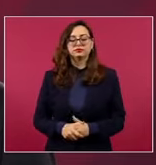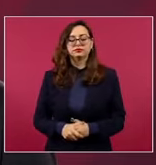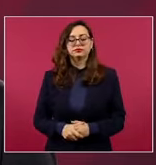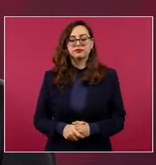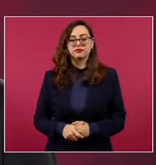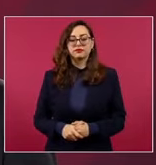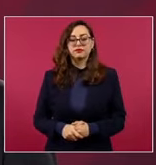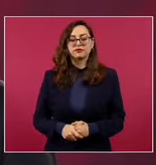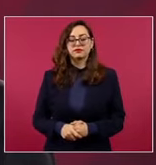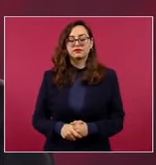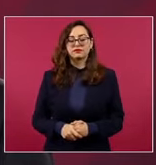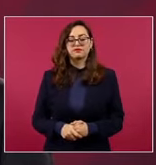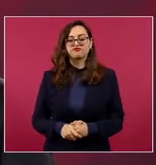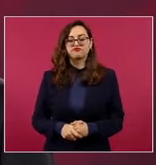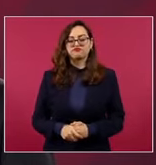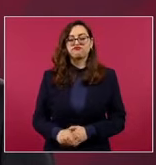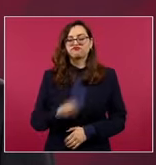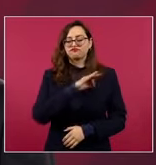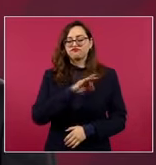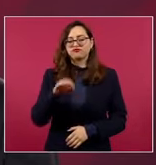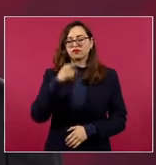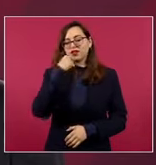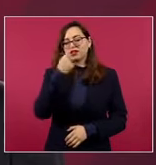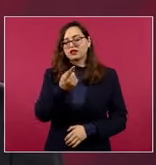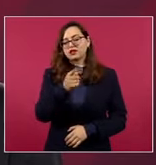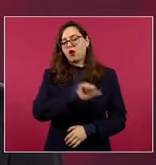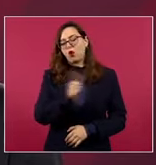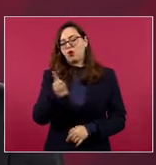Hay otras maneras de decirlo,